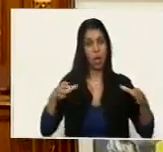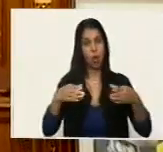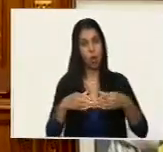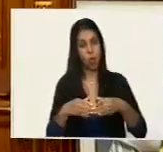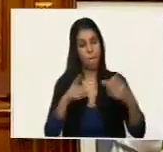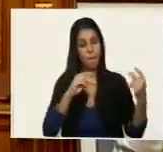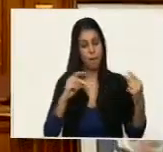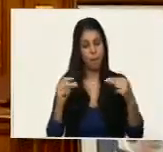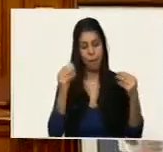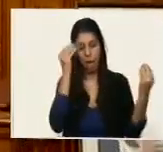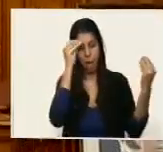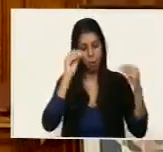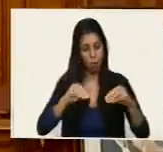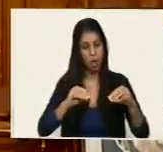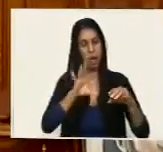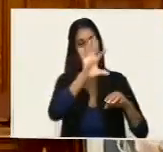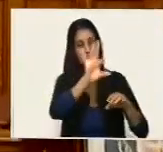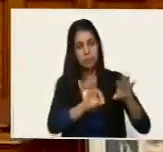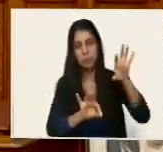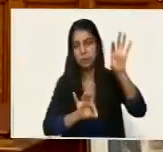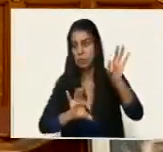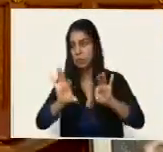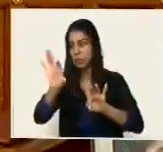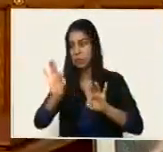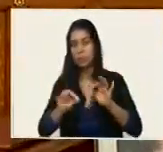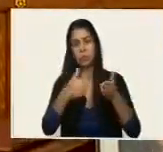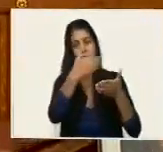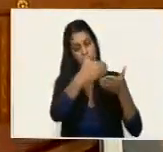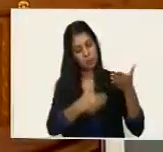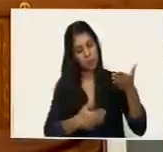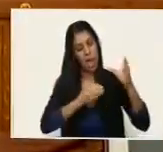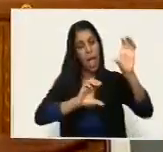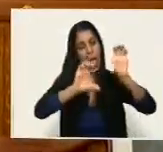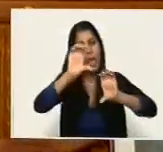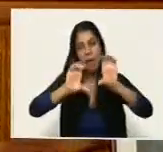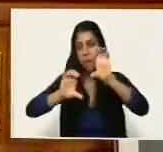de postulaciones que va a recibir las credenciales para evaluar.